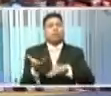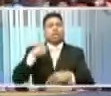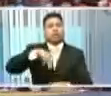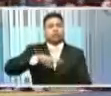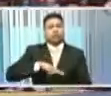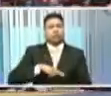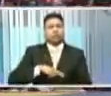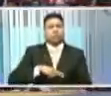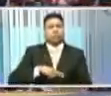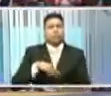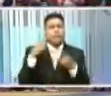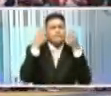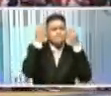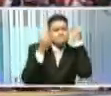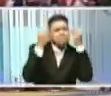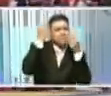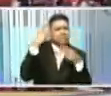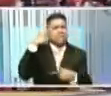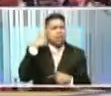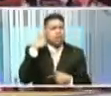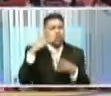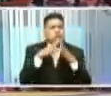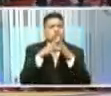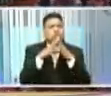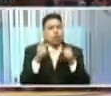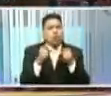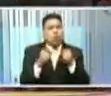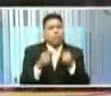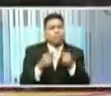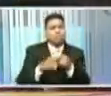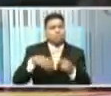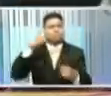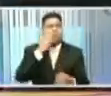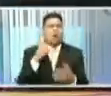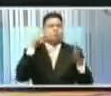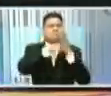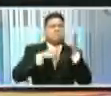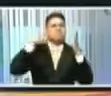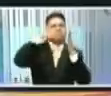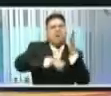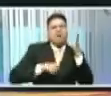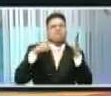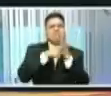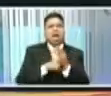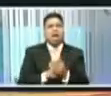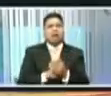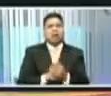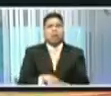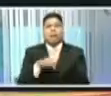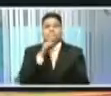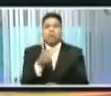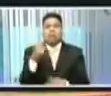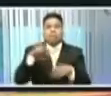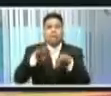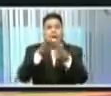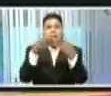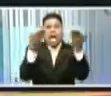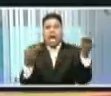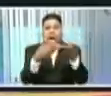violencia Venezuela para pedir que se apruebe la mal llamada Carta